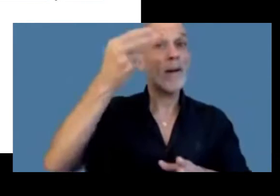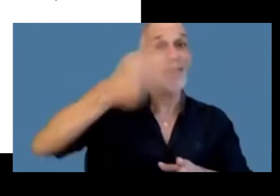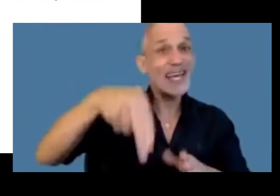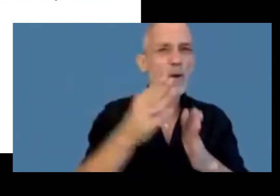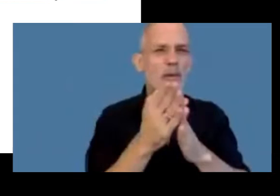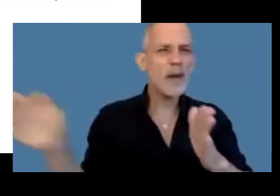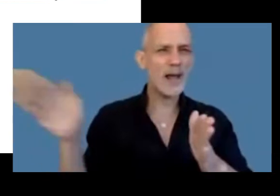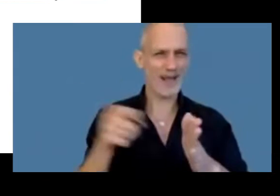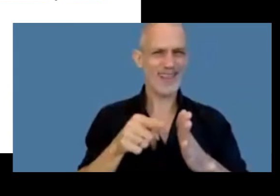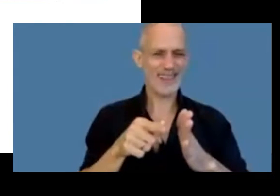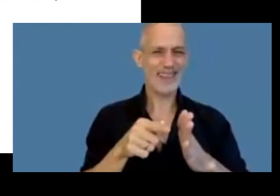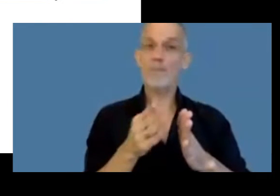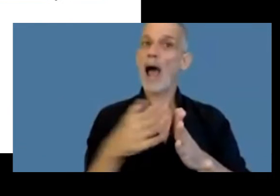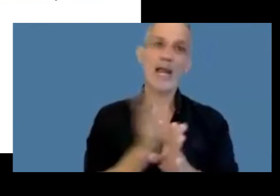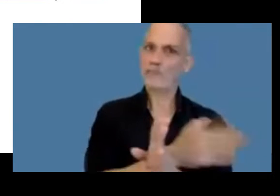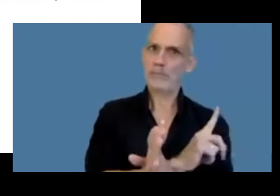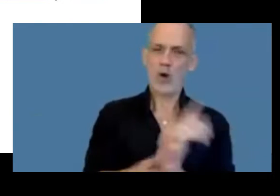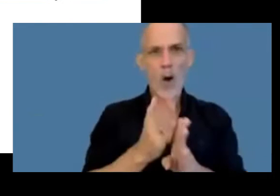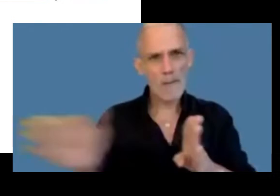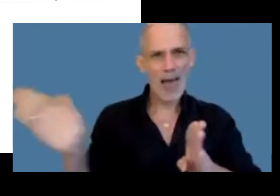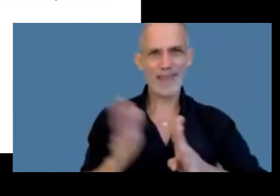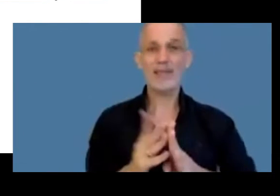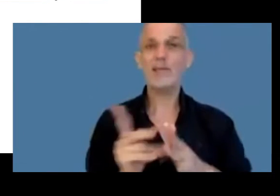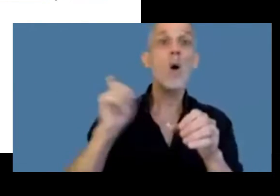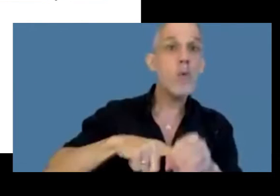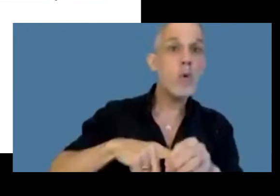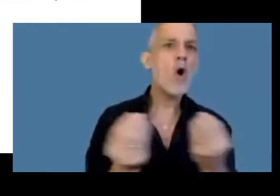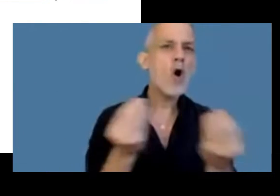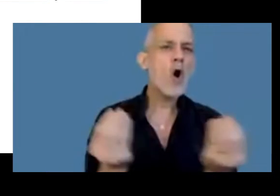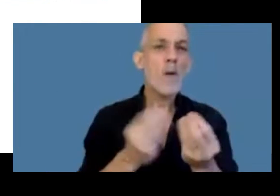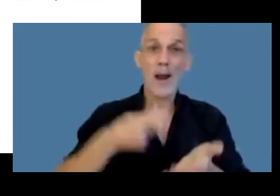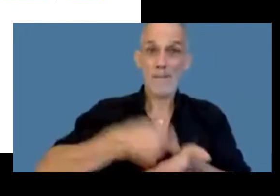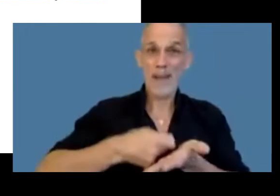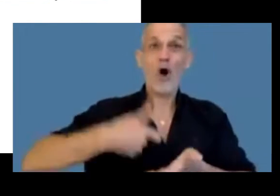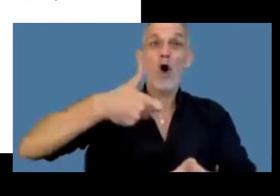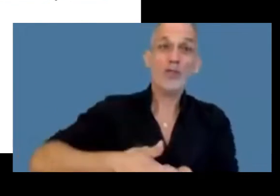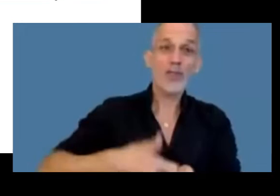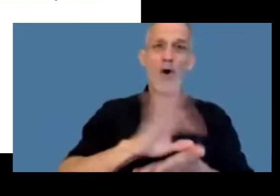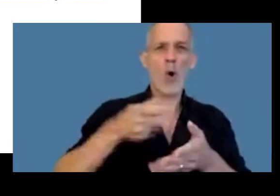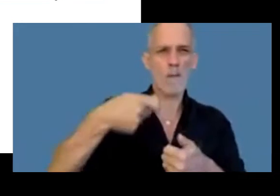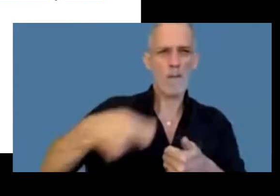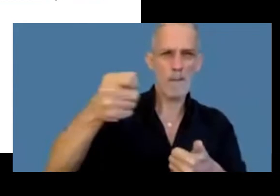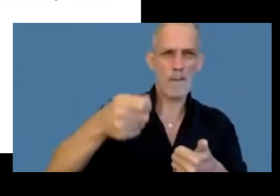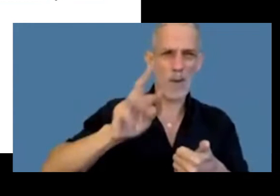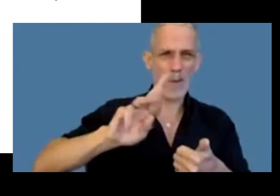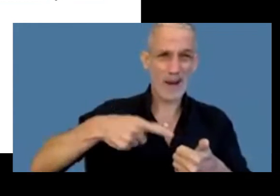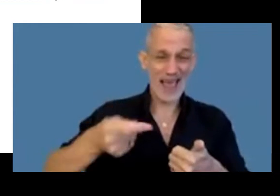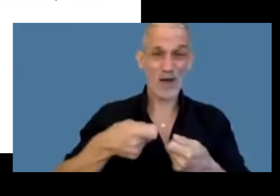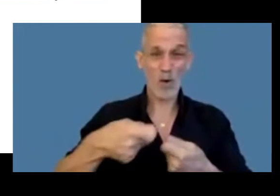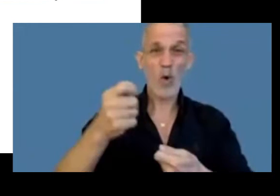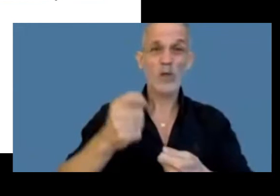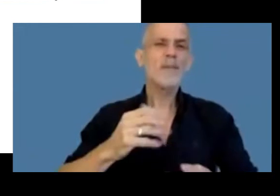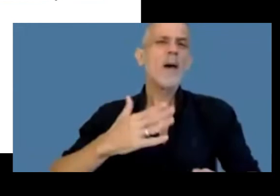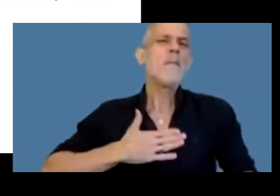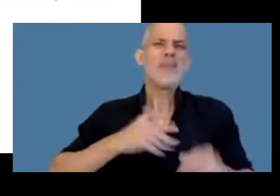2021 inclusive, y para la adhesión mediante pago contado o facilidades, el régimen de mis